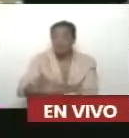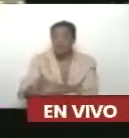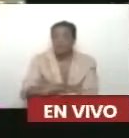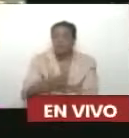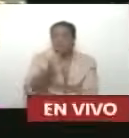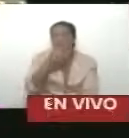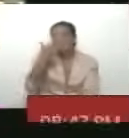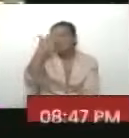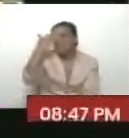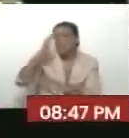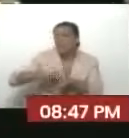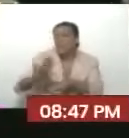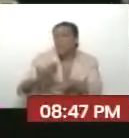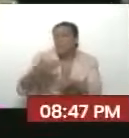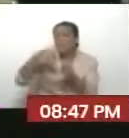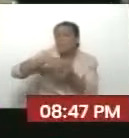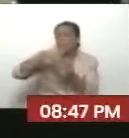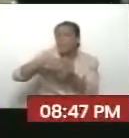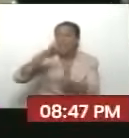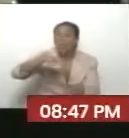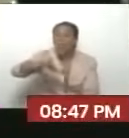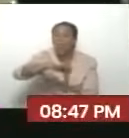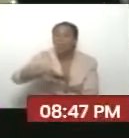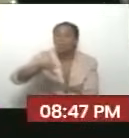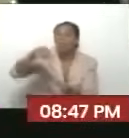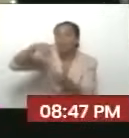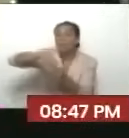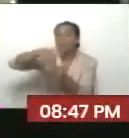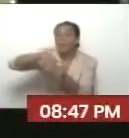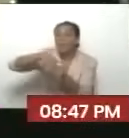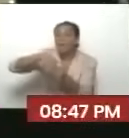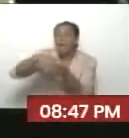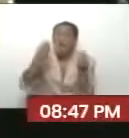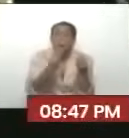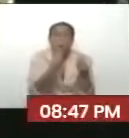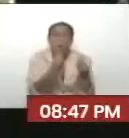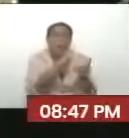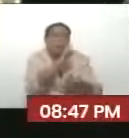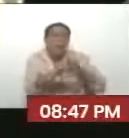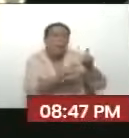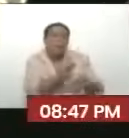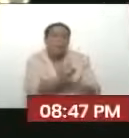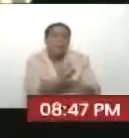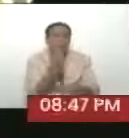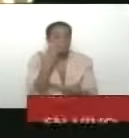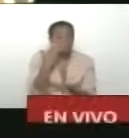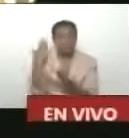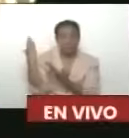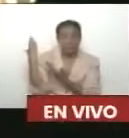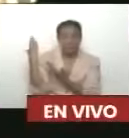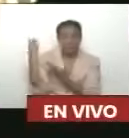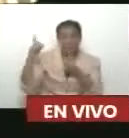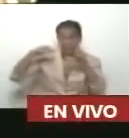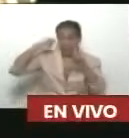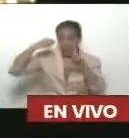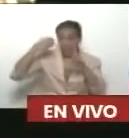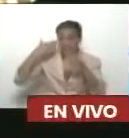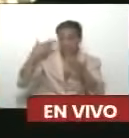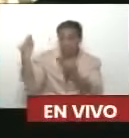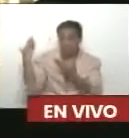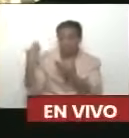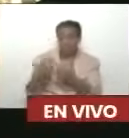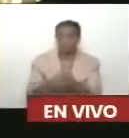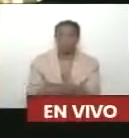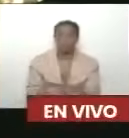votar, dónde votar y cómo votar, vamos al siguiente segmento con Maduro